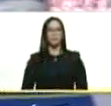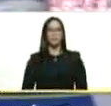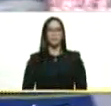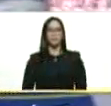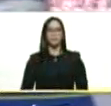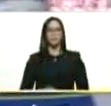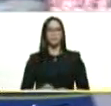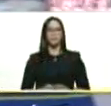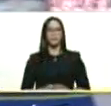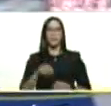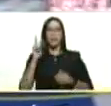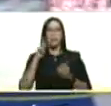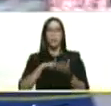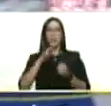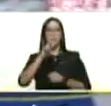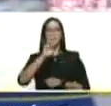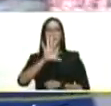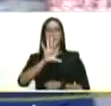El 2025,